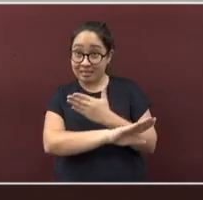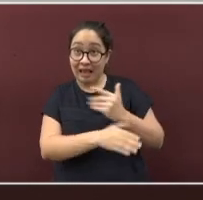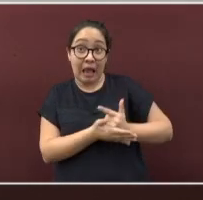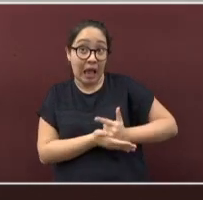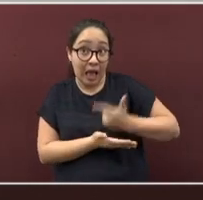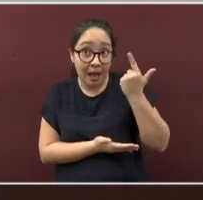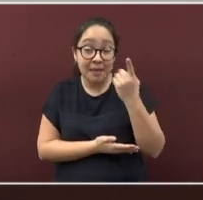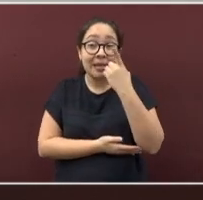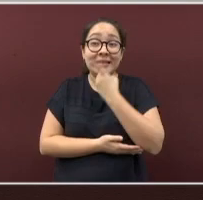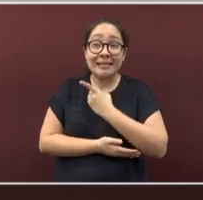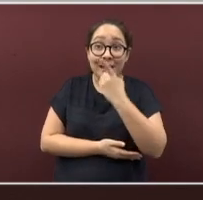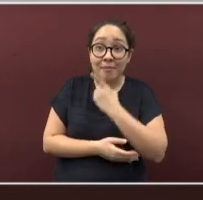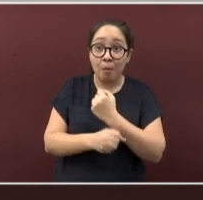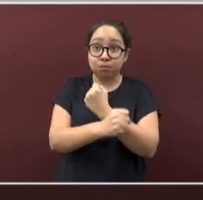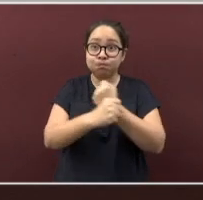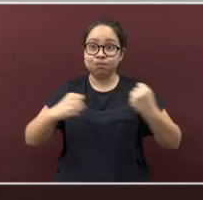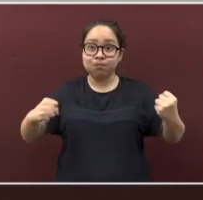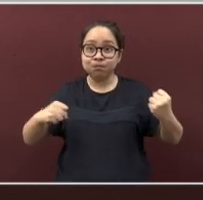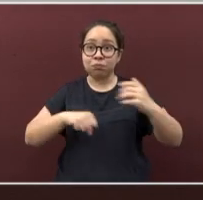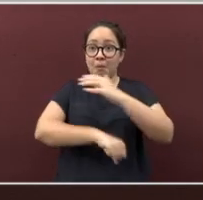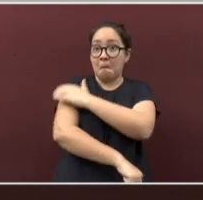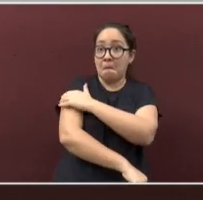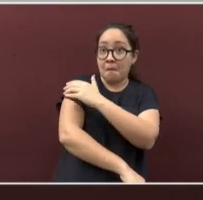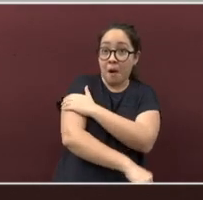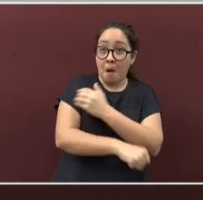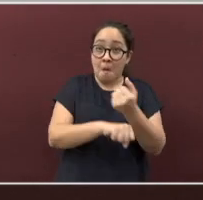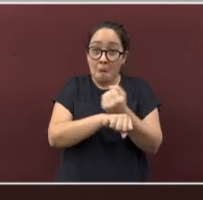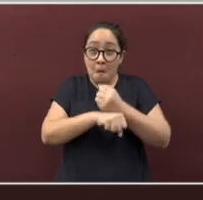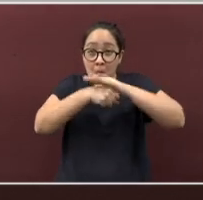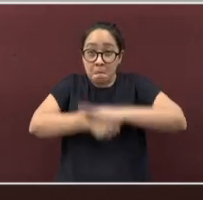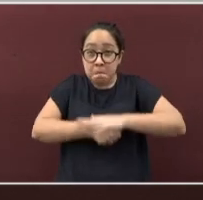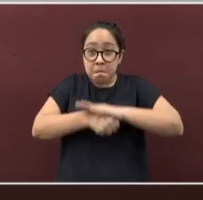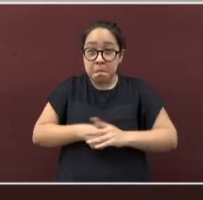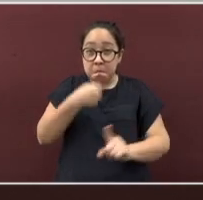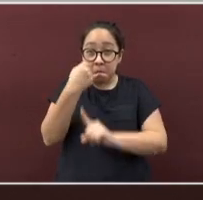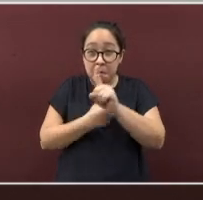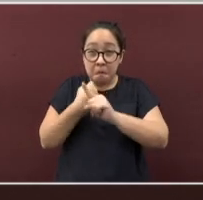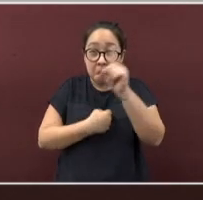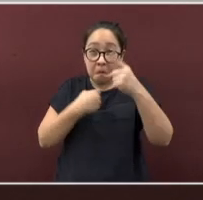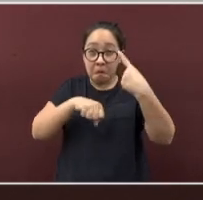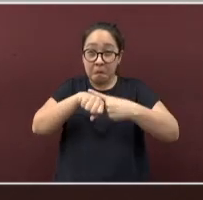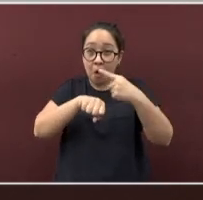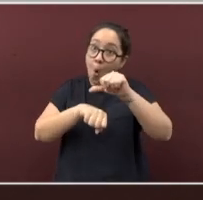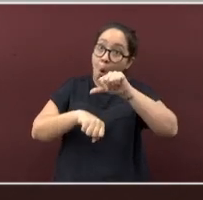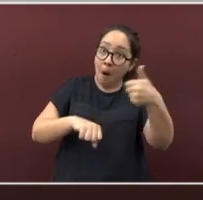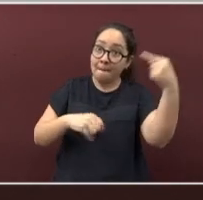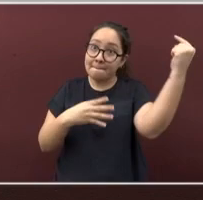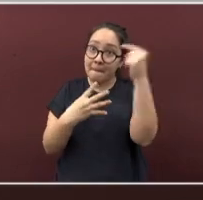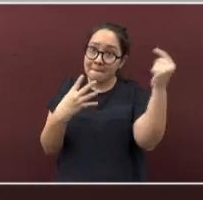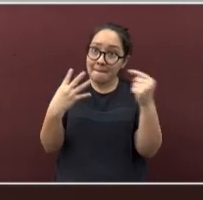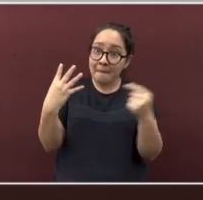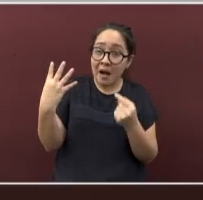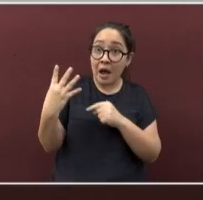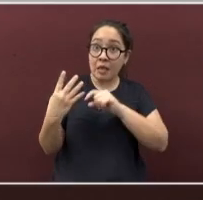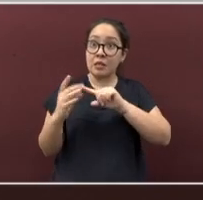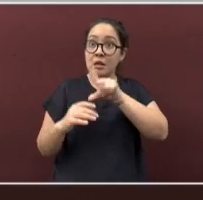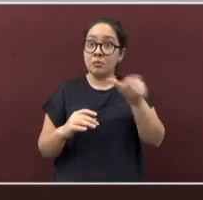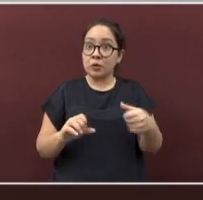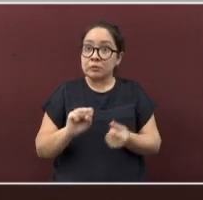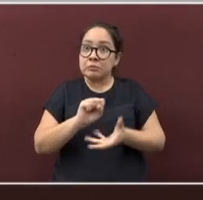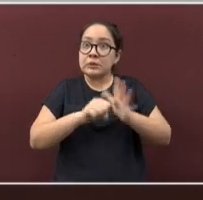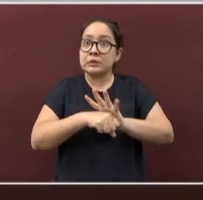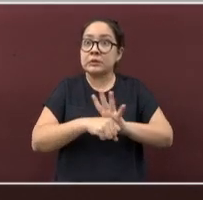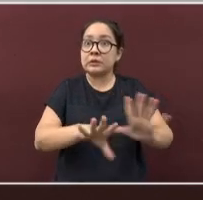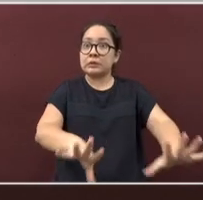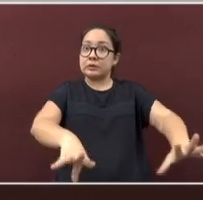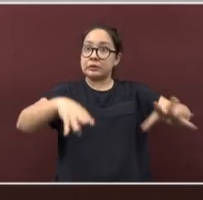o la misma obesidad que tuvieron síntomas graves de kobe 19 también esos hábitos que les